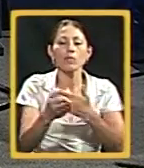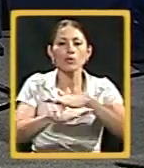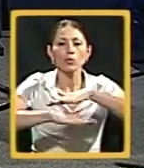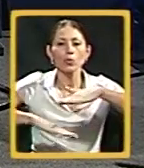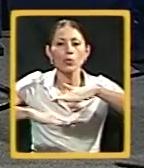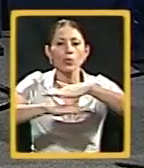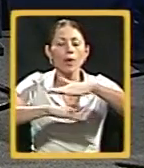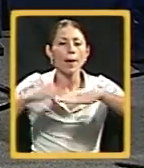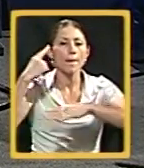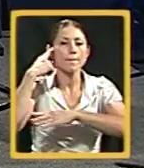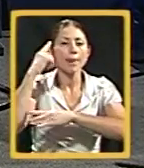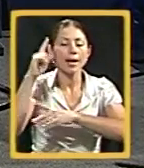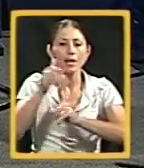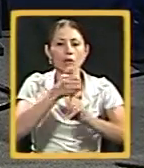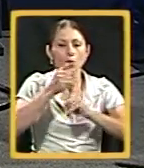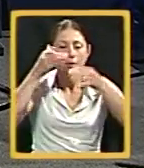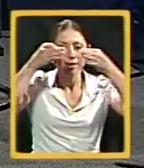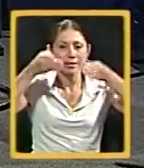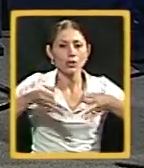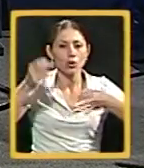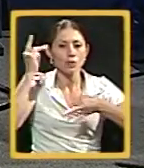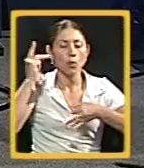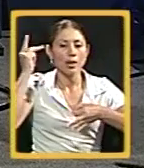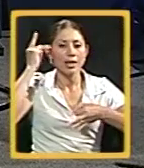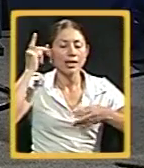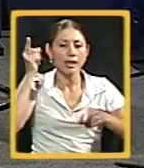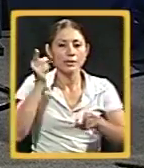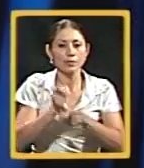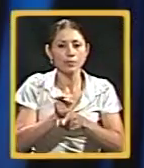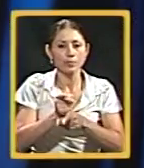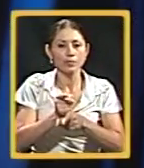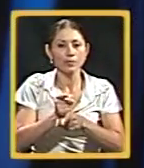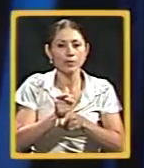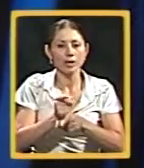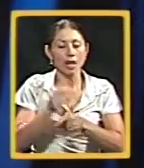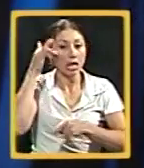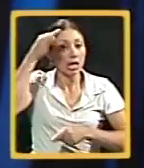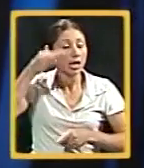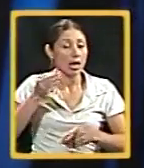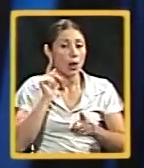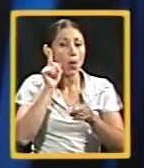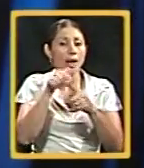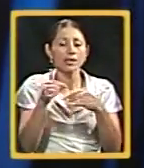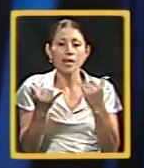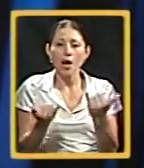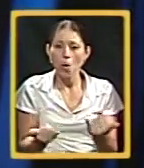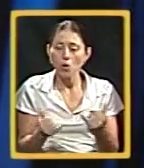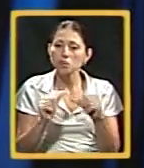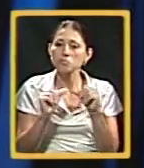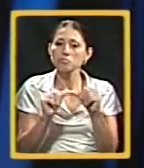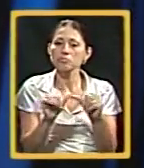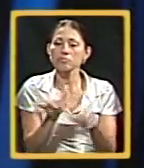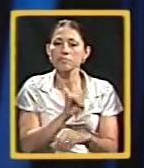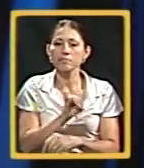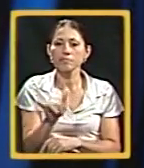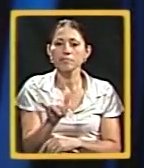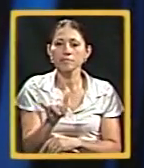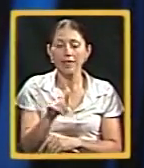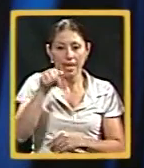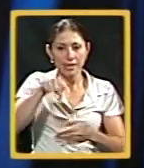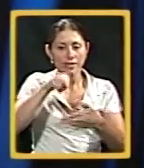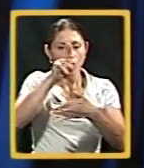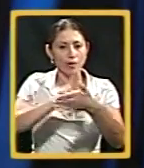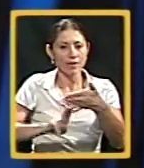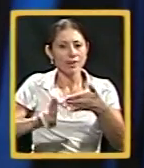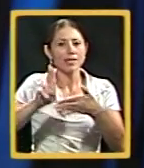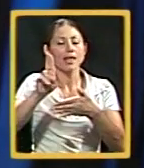que se pudieran tomar decisiones políticas más acertadas, y creo que hasta la fecha sigue siendo de esa manera, ¿verdad? esta universidad